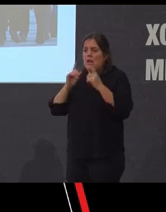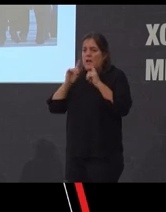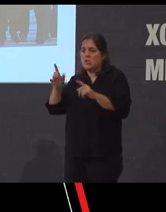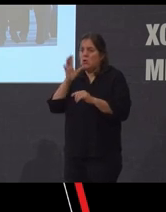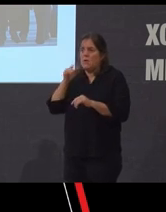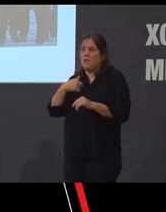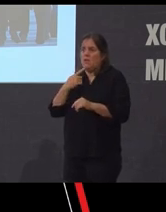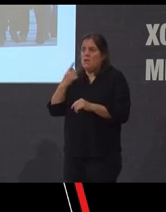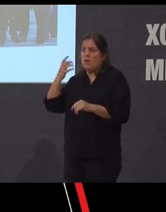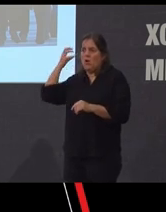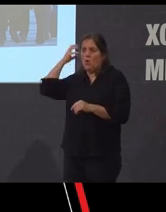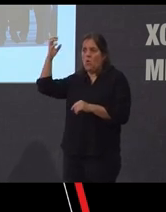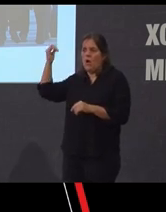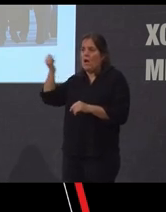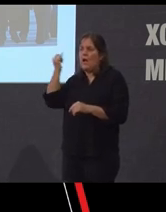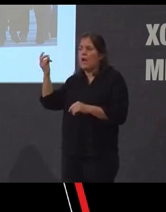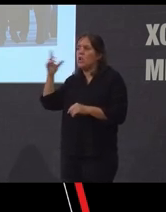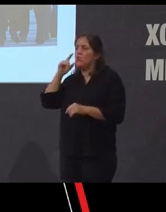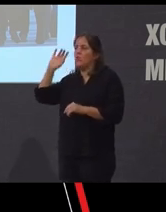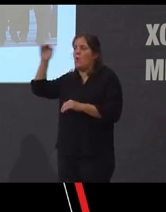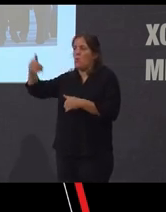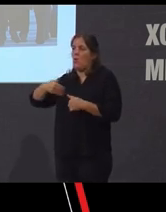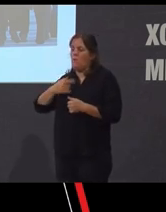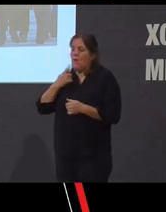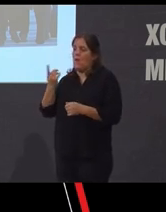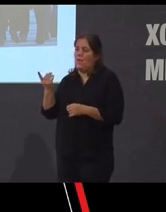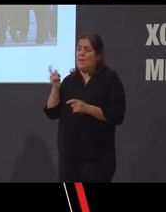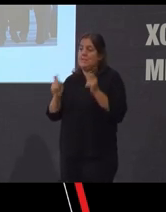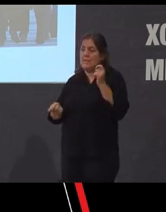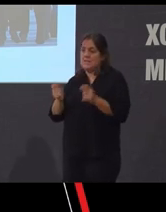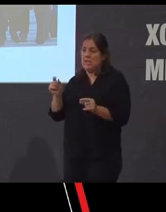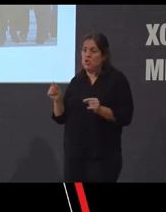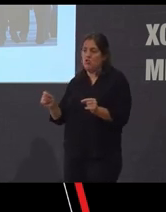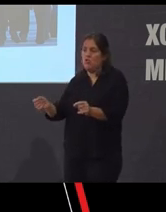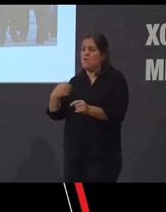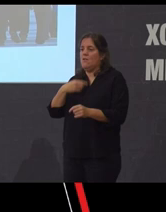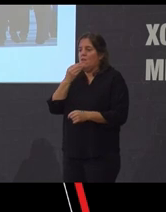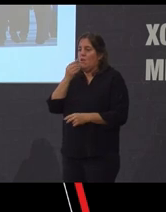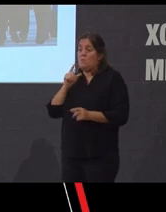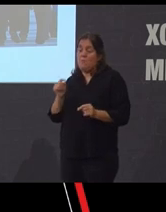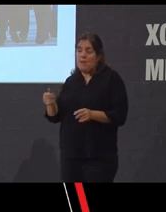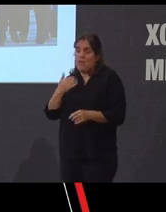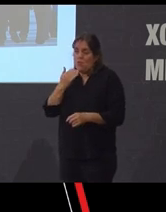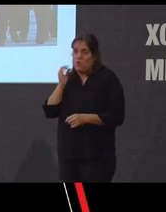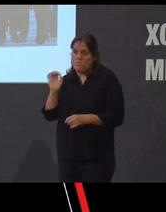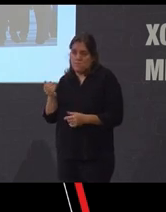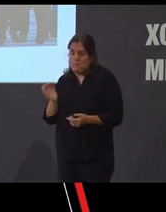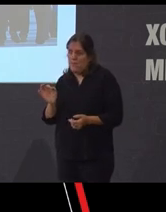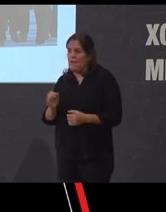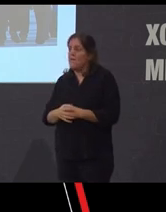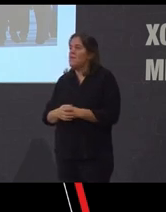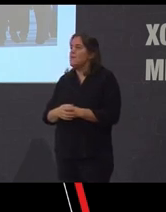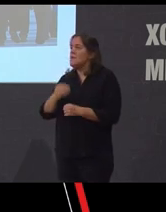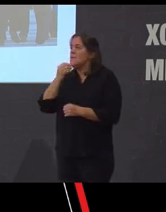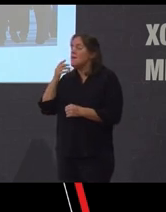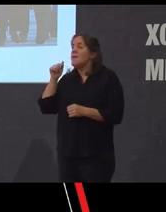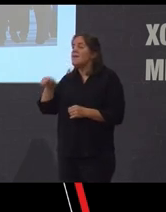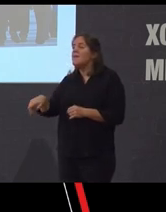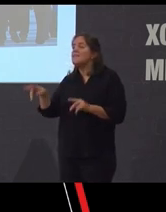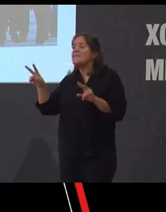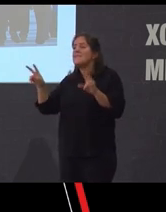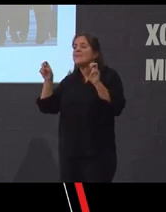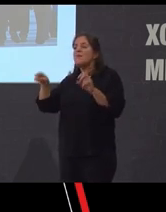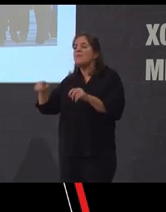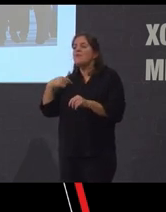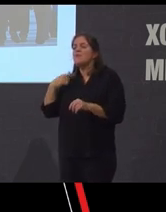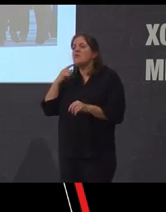poda volver probablemente a Sanxenxo a comer marisco ou algo así, ¿no? Bueno, isto tamén ven